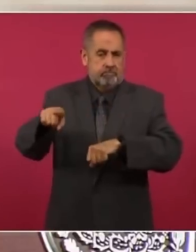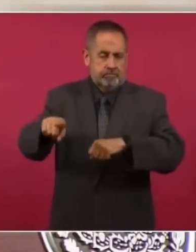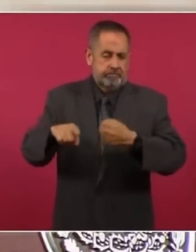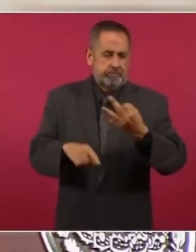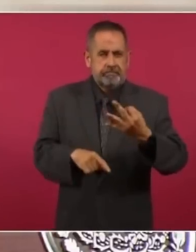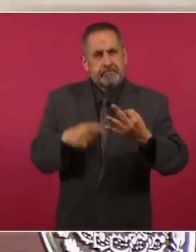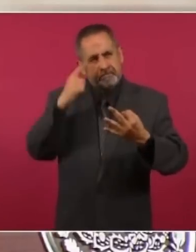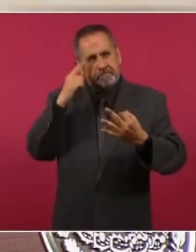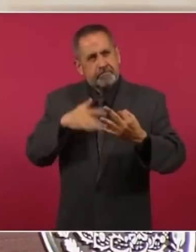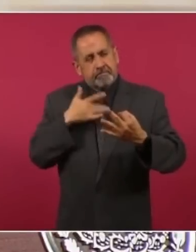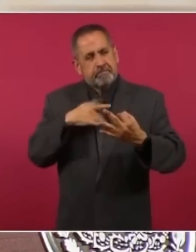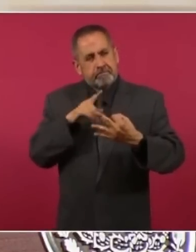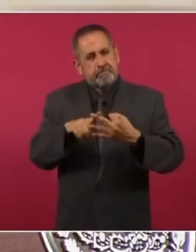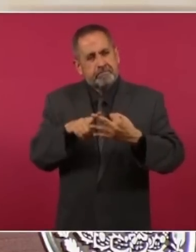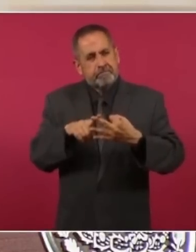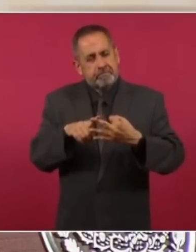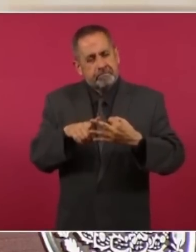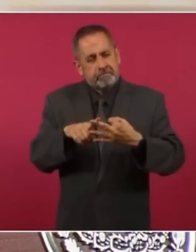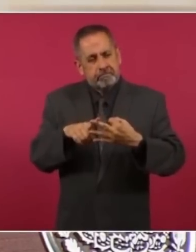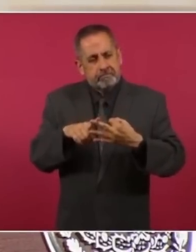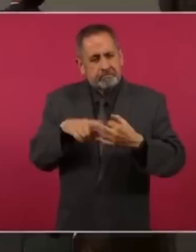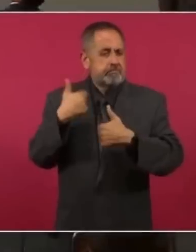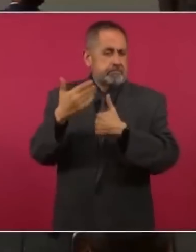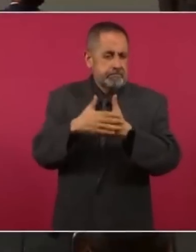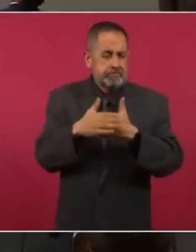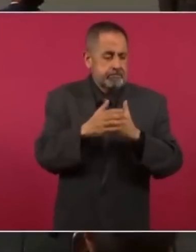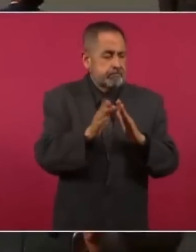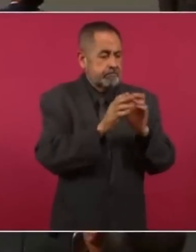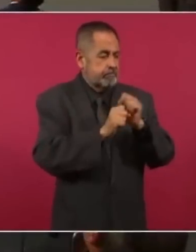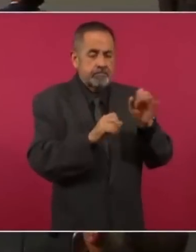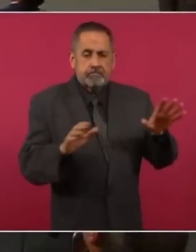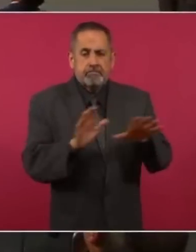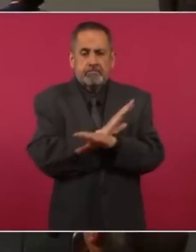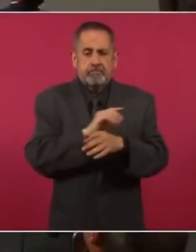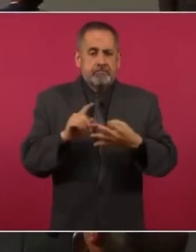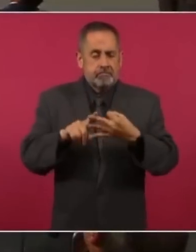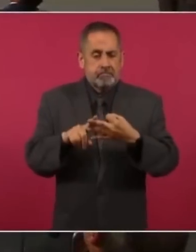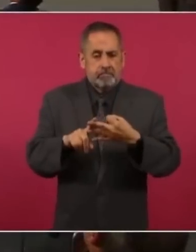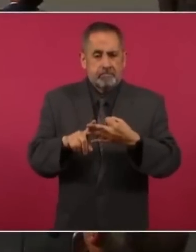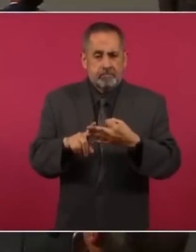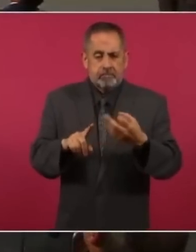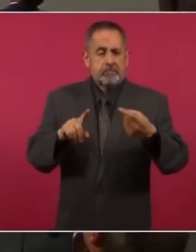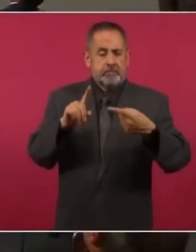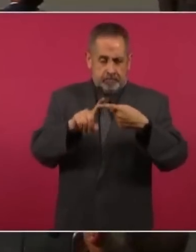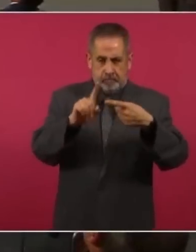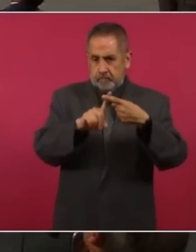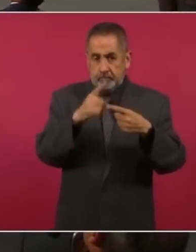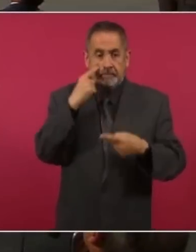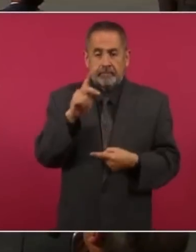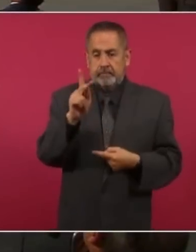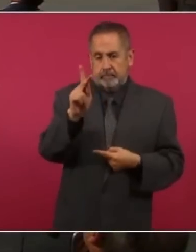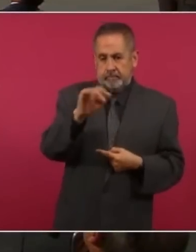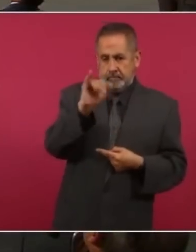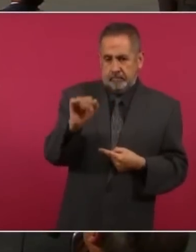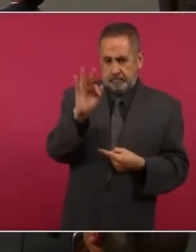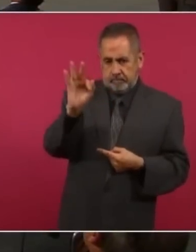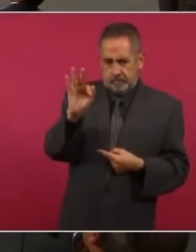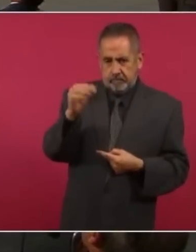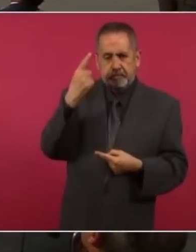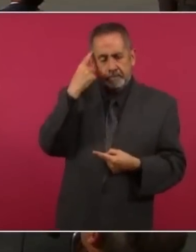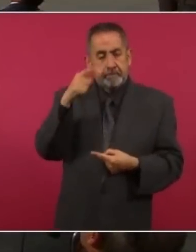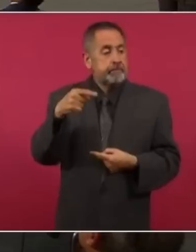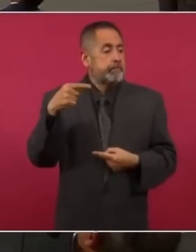Voy a enviar tres reformas constitucionales. La del Poder Judicial, para que